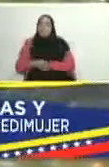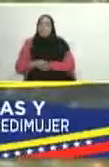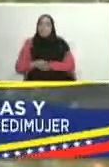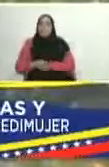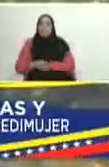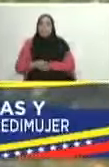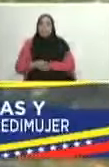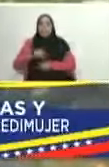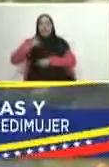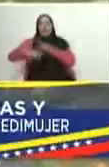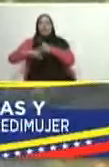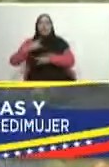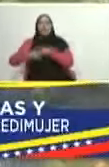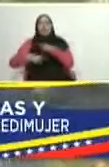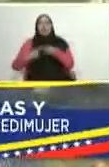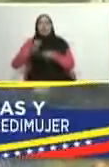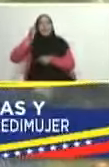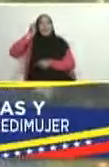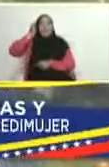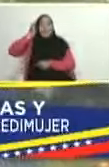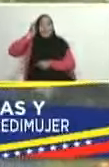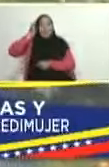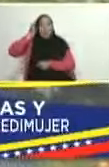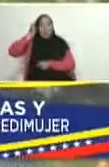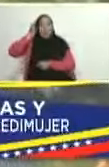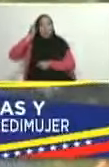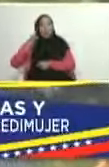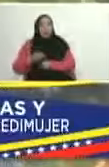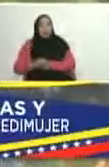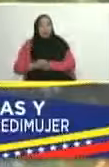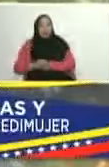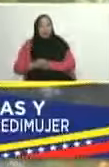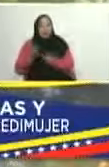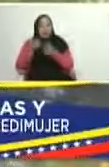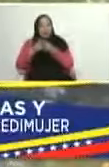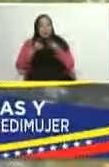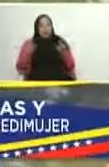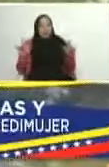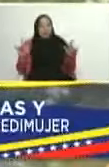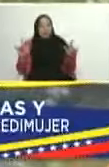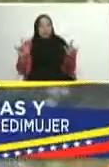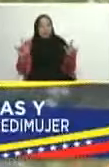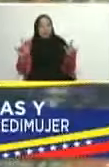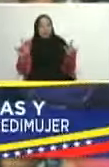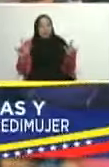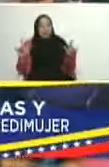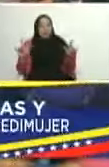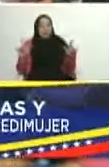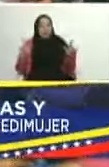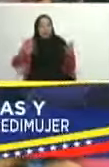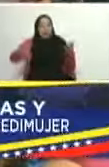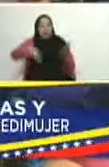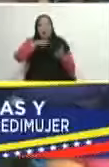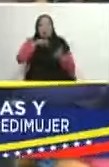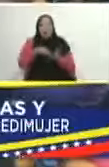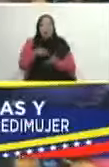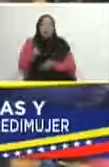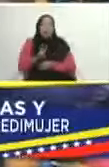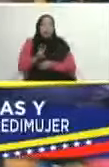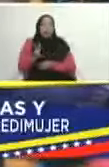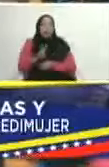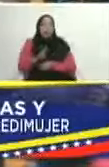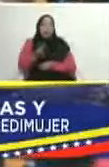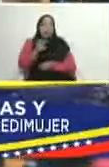Vamos a proceder por Credi Mujer a liberar a nivel nacional